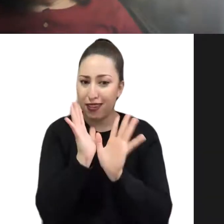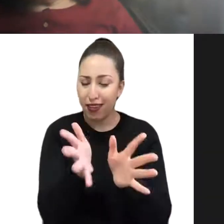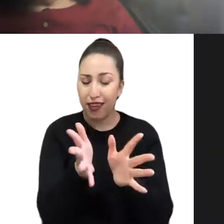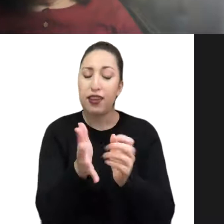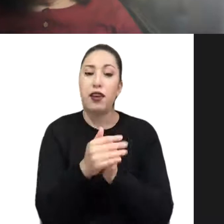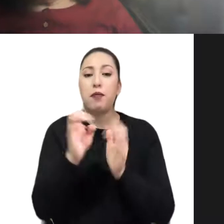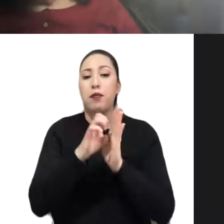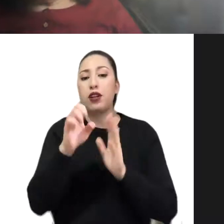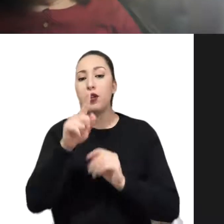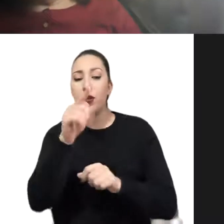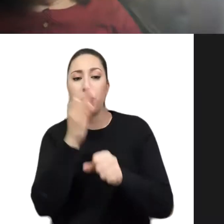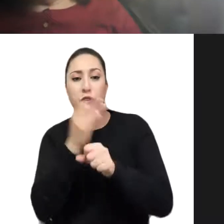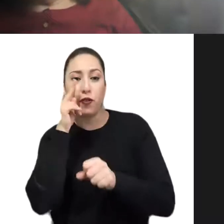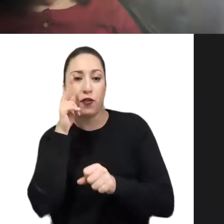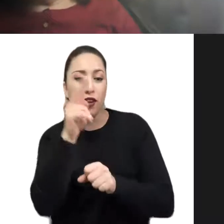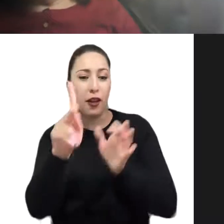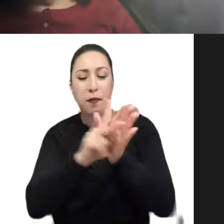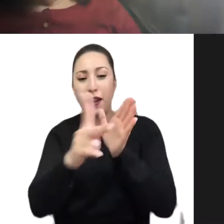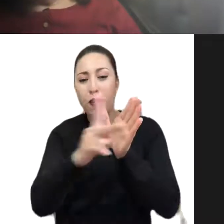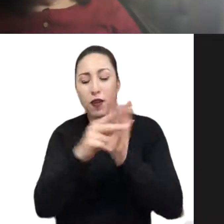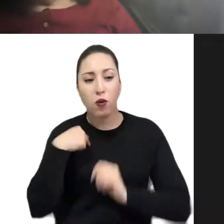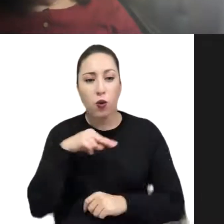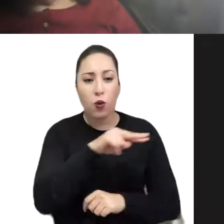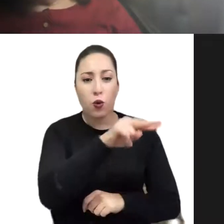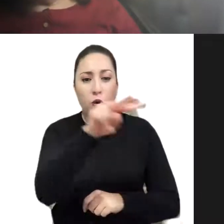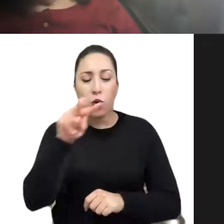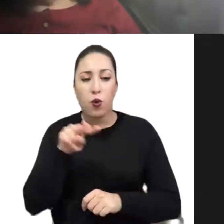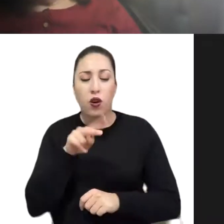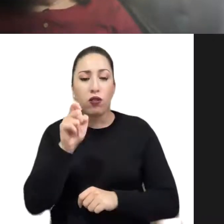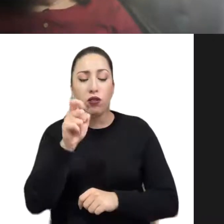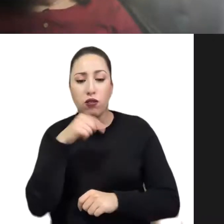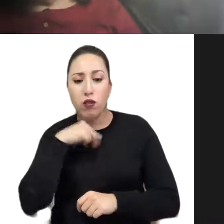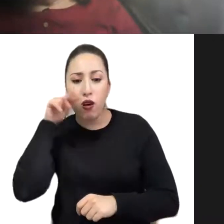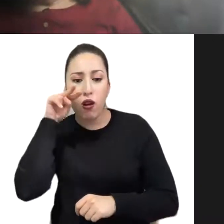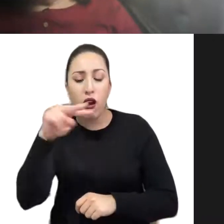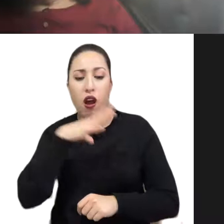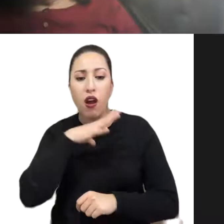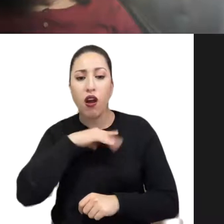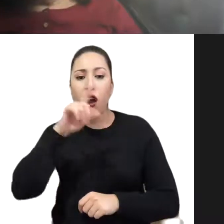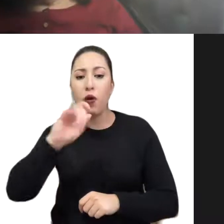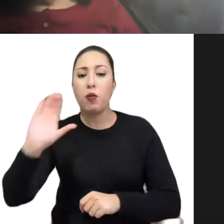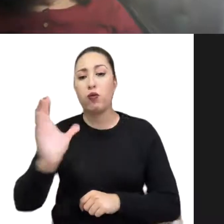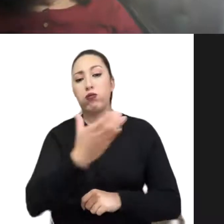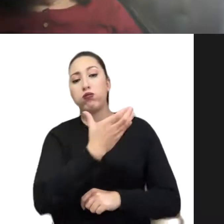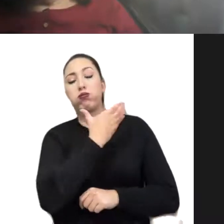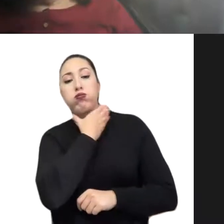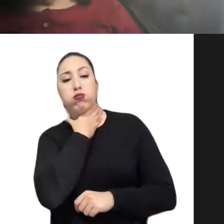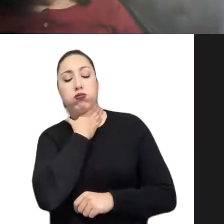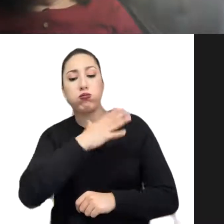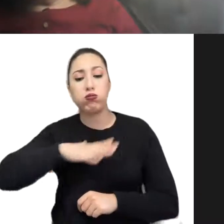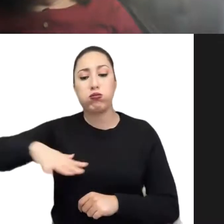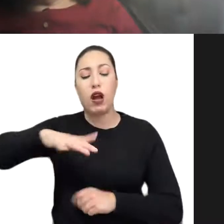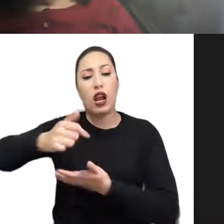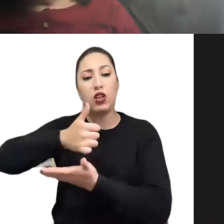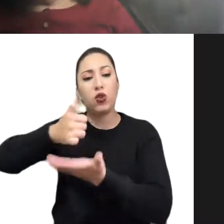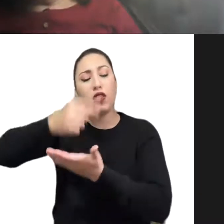los titulares de las noticias, en ocasiones vamos a encontrar uno que nos diga que se inundó una parte importante de la Ciudad de